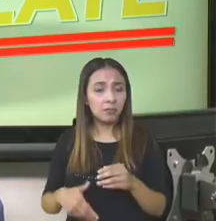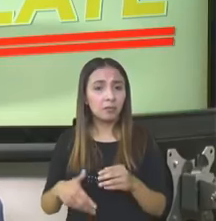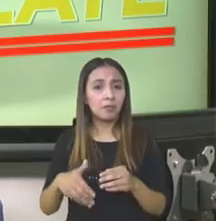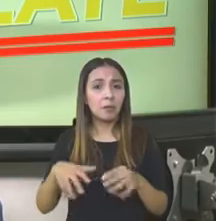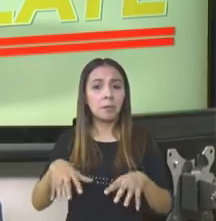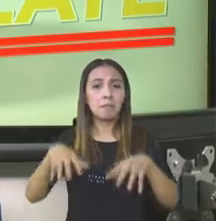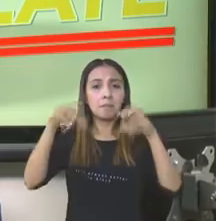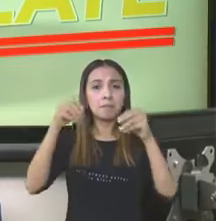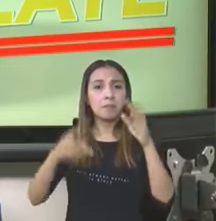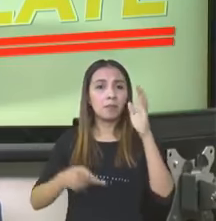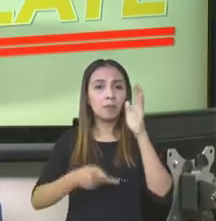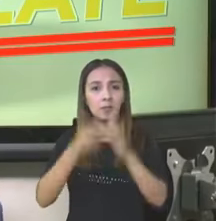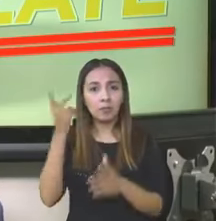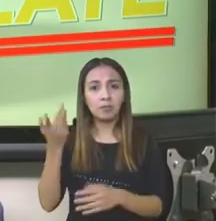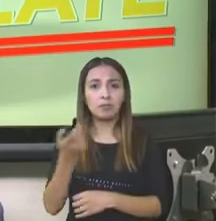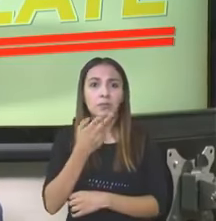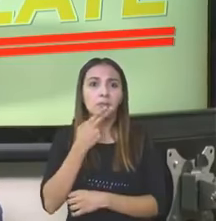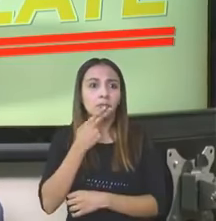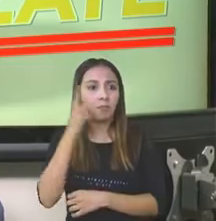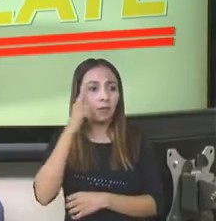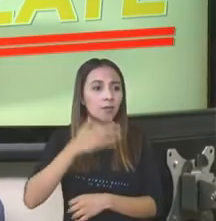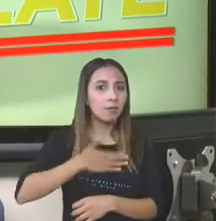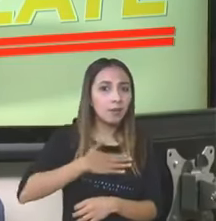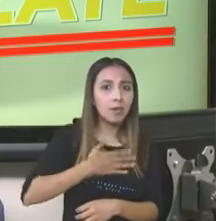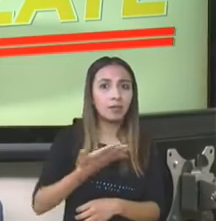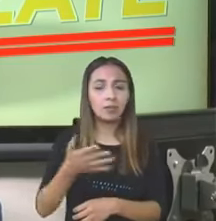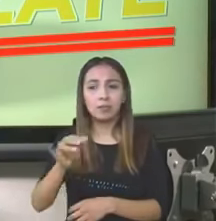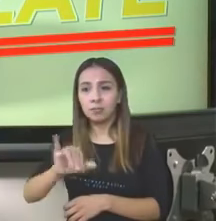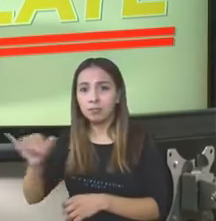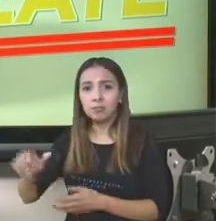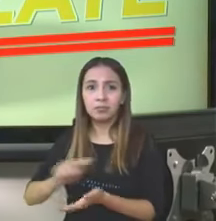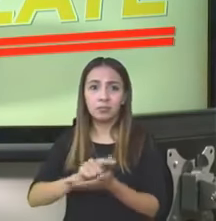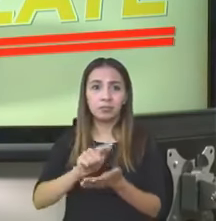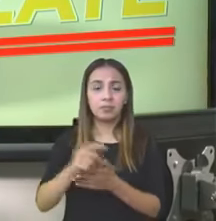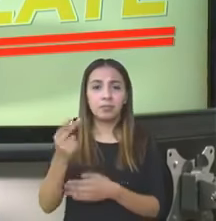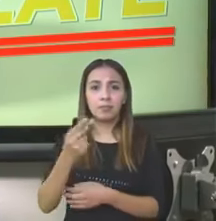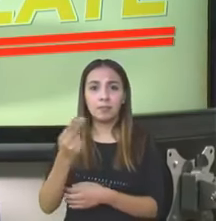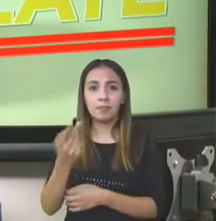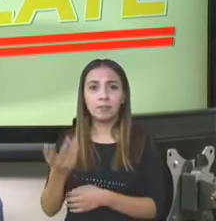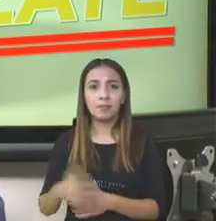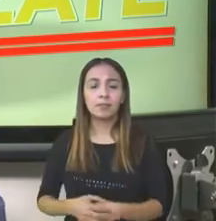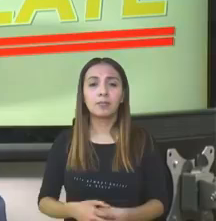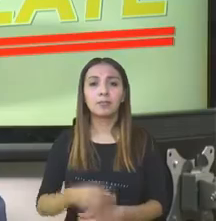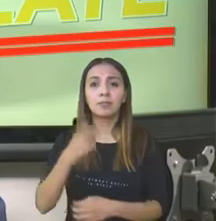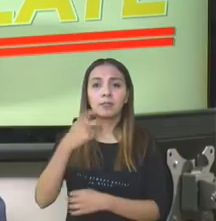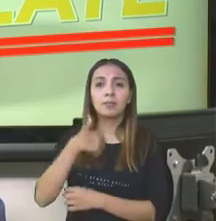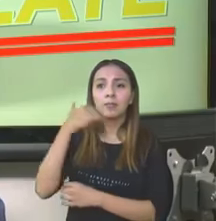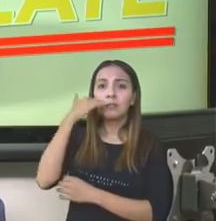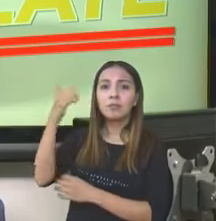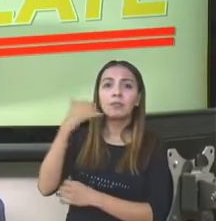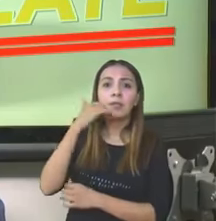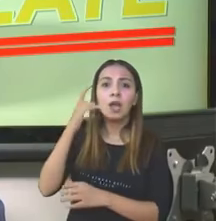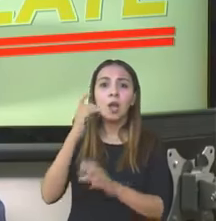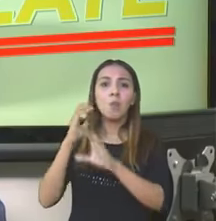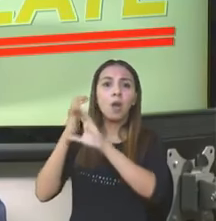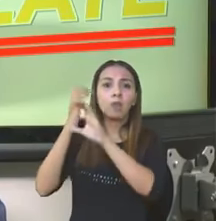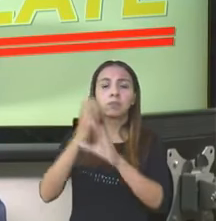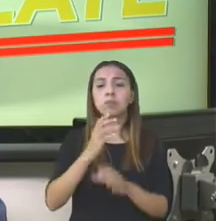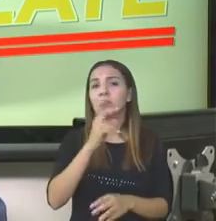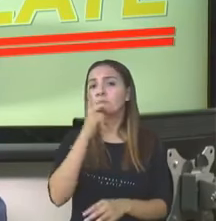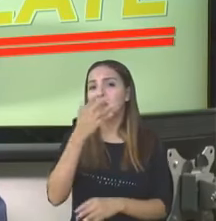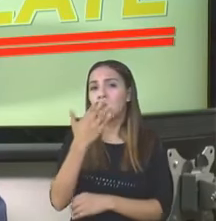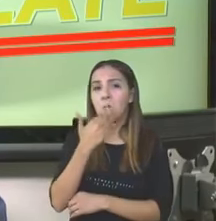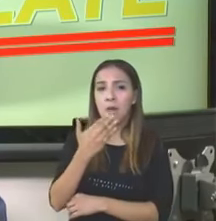para sustituir lo que es el baño y eso, nada. Entonces he estado hablando las pipas y que no hay pipas, que las pipas están